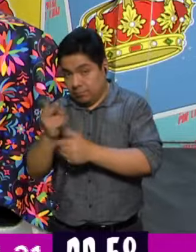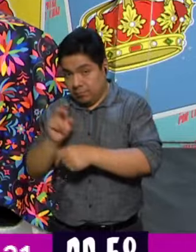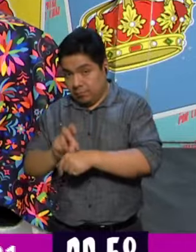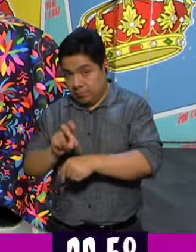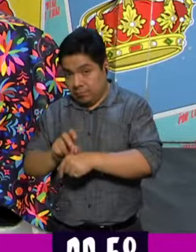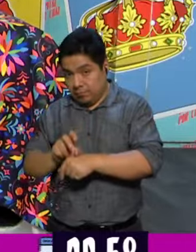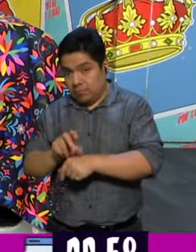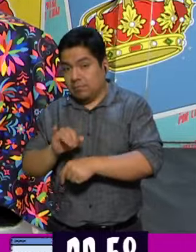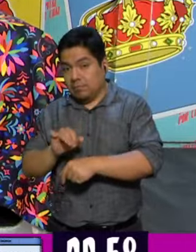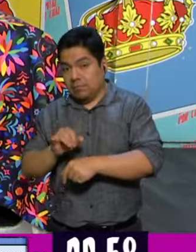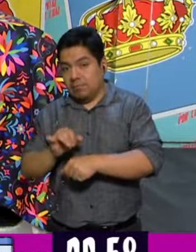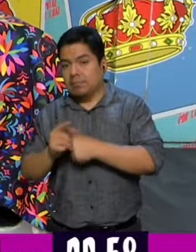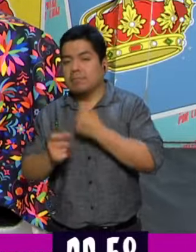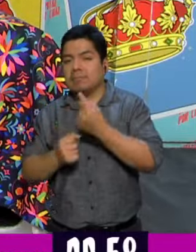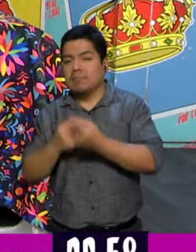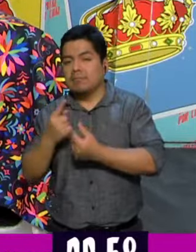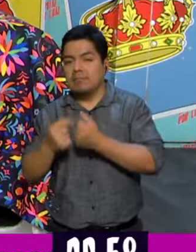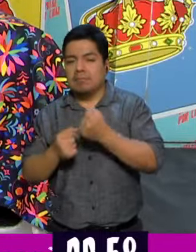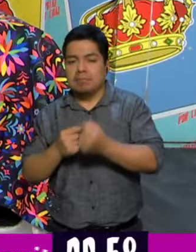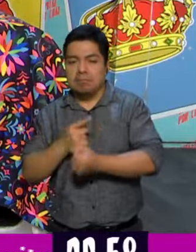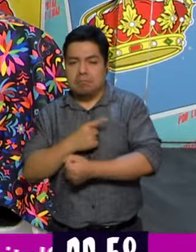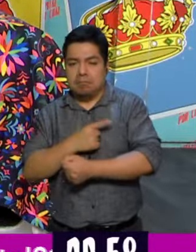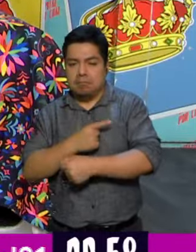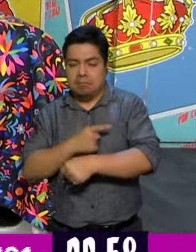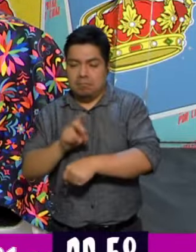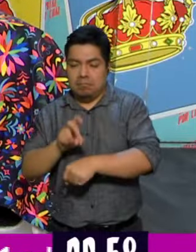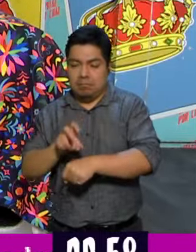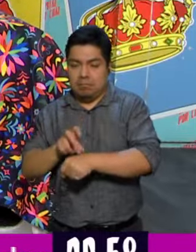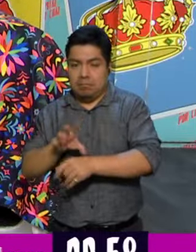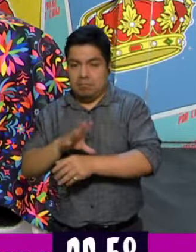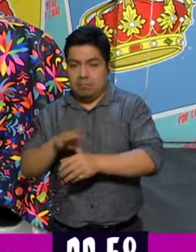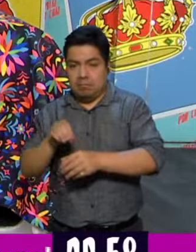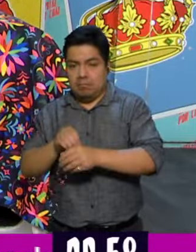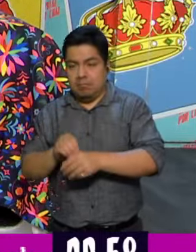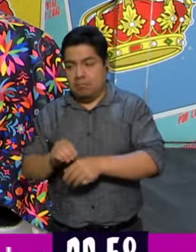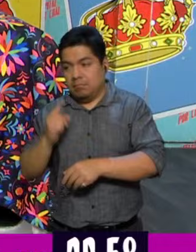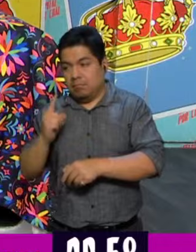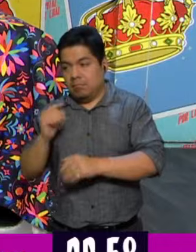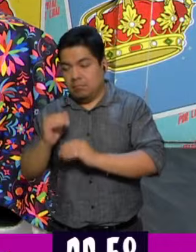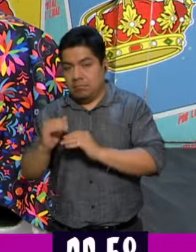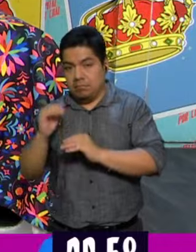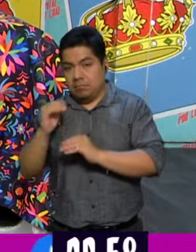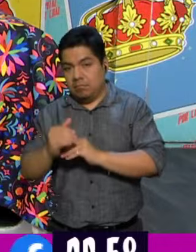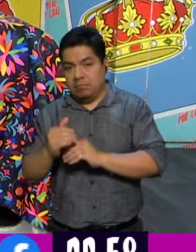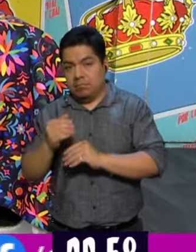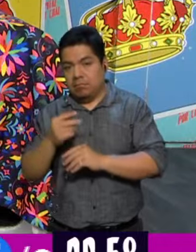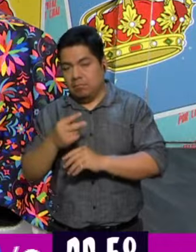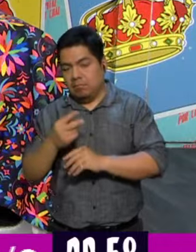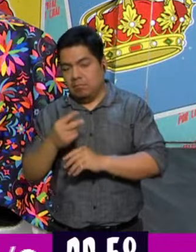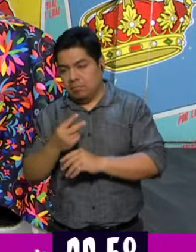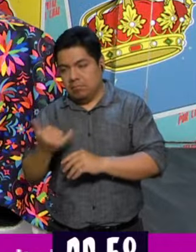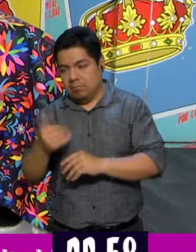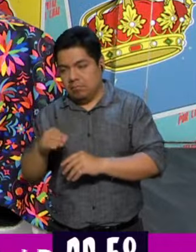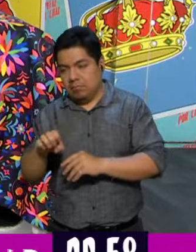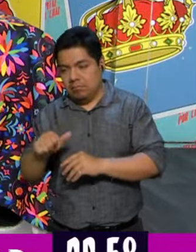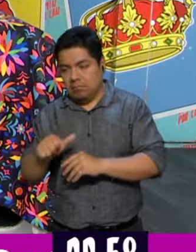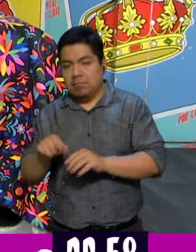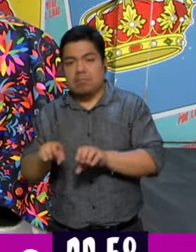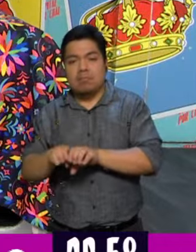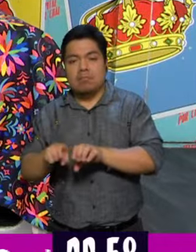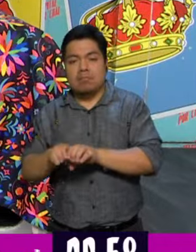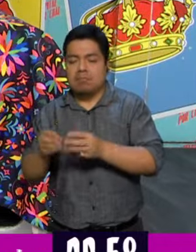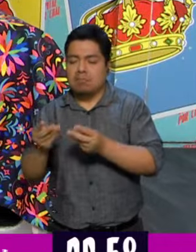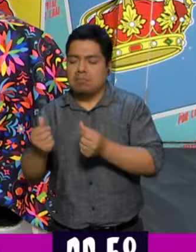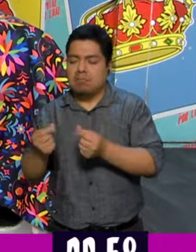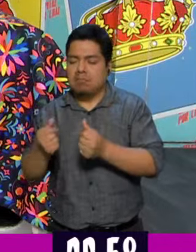yema. También hay gente que le pone huevo completo y solo una yema más. O sea, ya dos con huevos eso. Completos y una yema. ¿Y en qué cambia? ¿En la